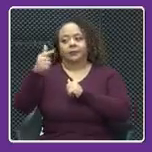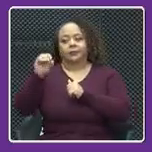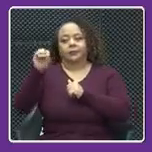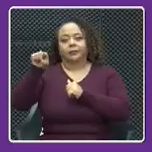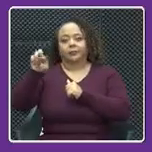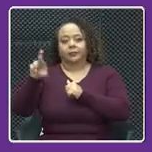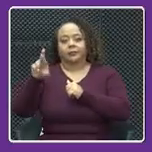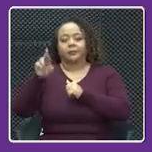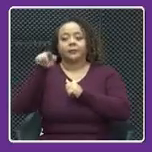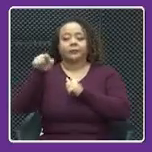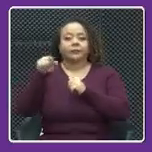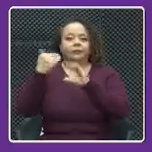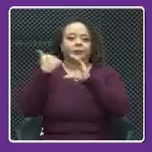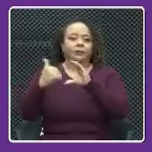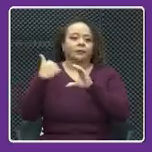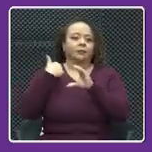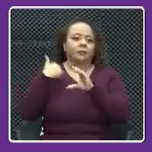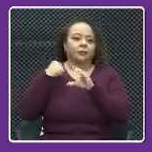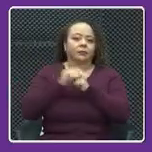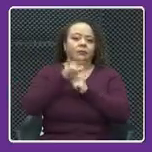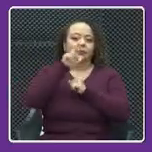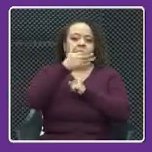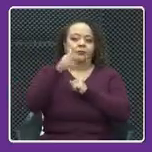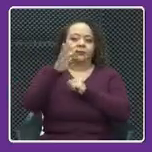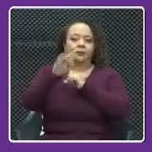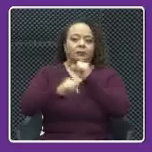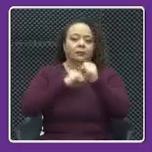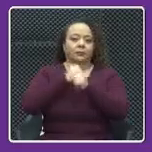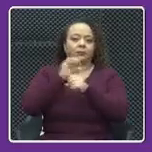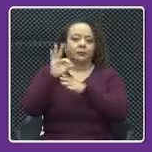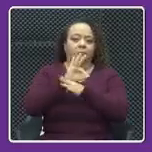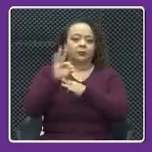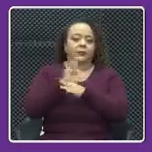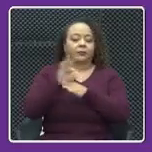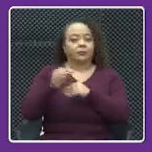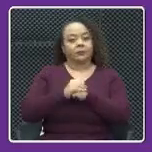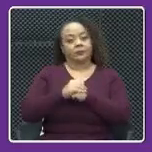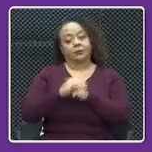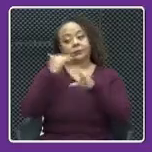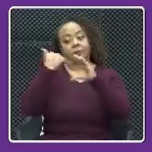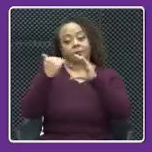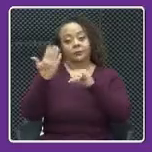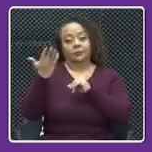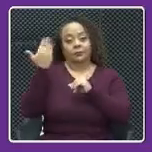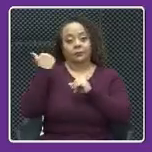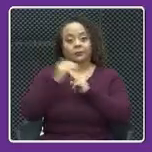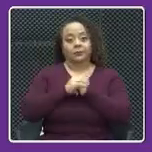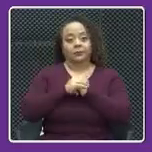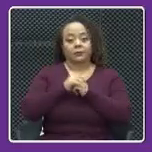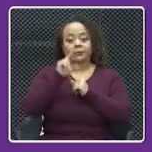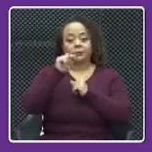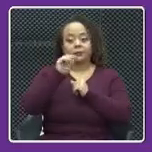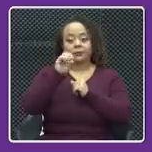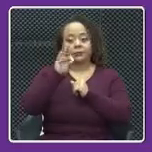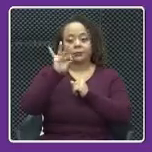cso@mtss.gov.cr es un correo que tiene aproximadamente de 3 a 4 años de estar funcionando. El correo anterior era